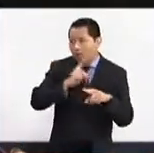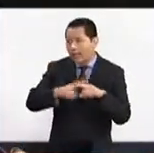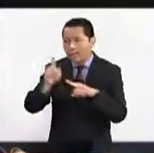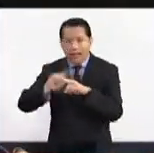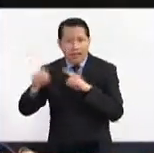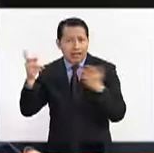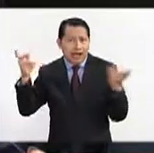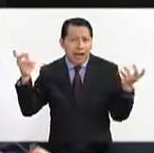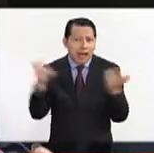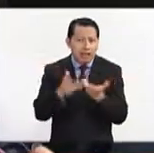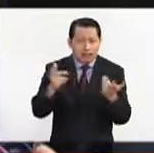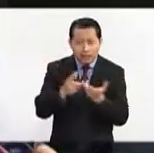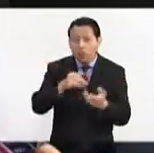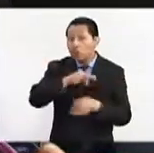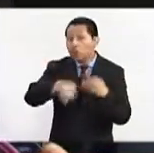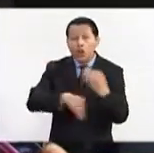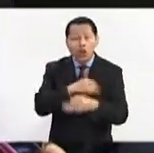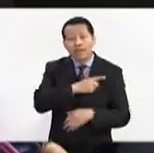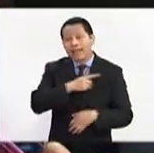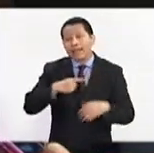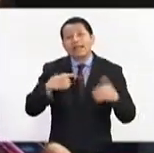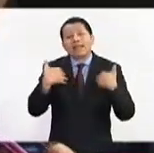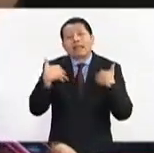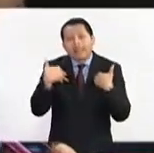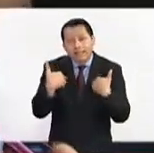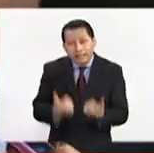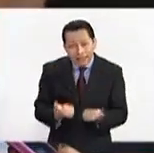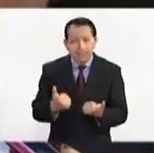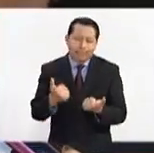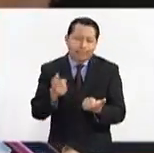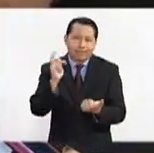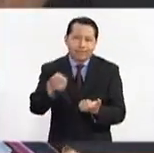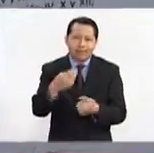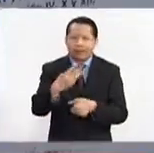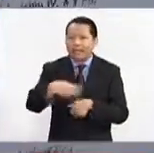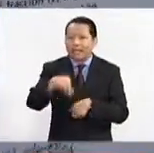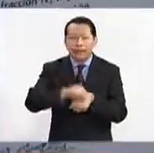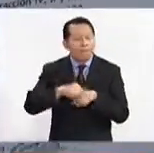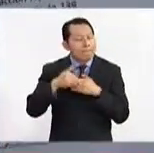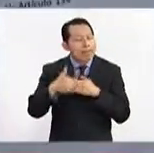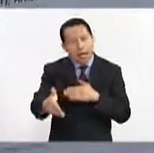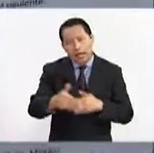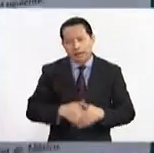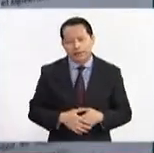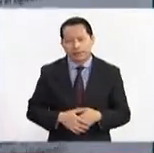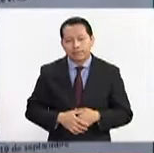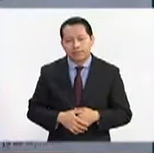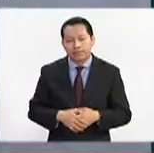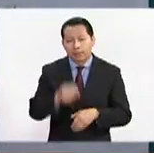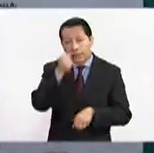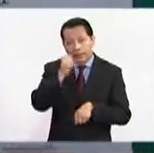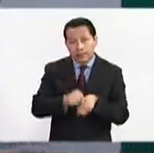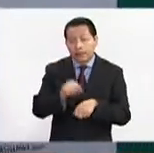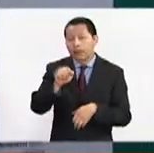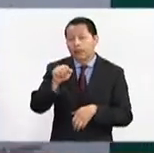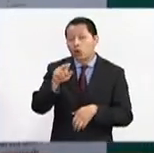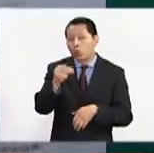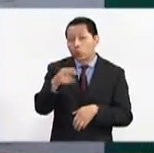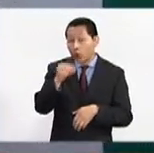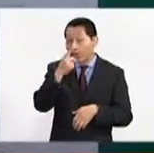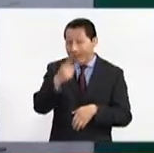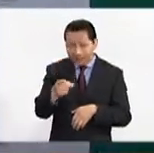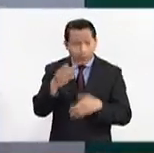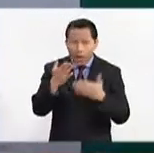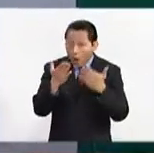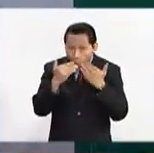tenemos que entender y comprender que eso lleva tiempo, lo hemos dicho, llevará 3 semanas. Reiteró el secretario Nuño que la escuela que no tenga el